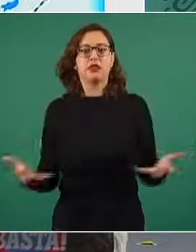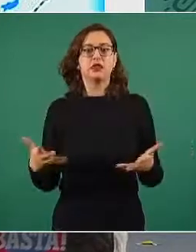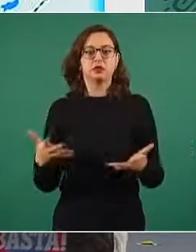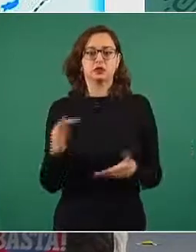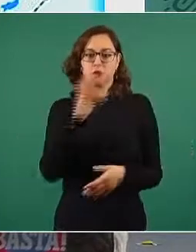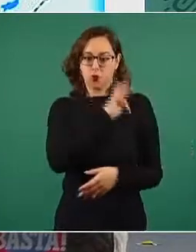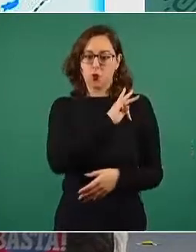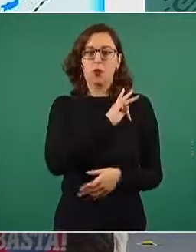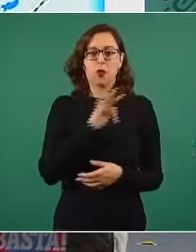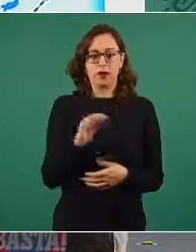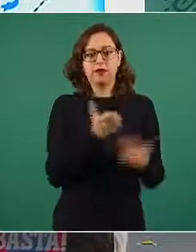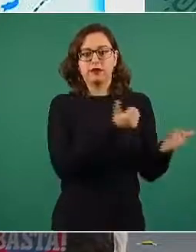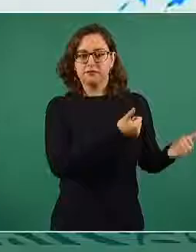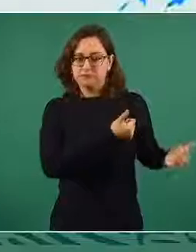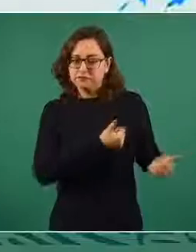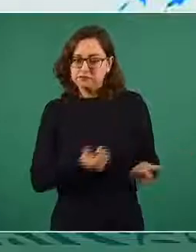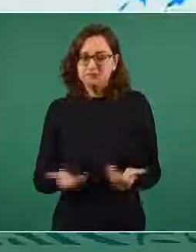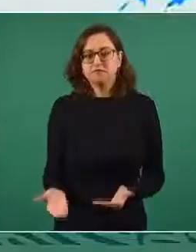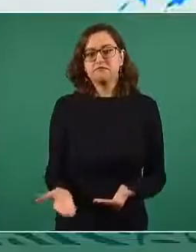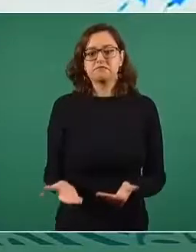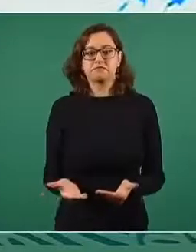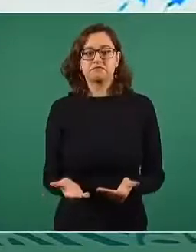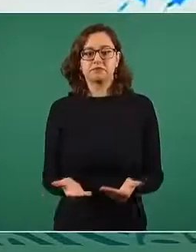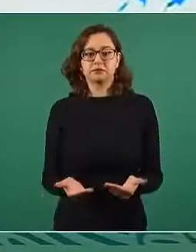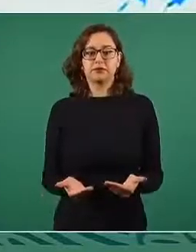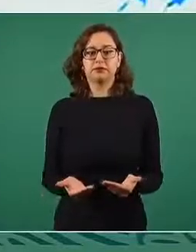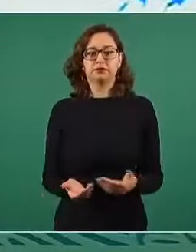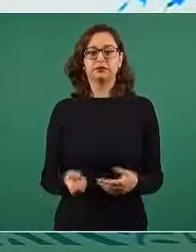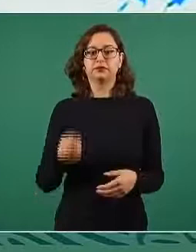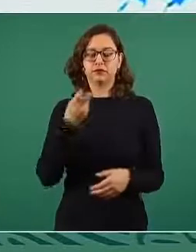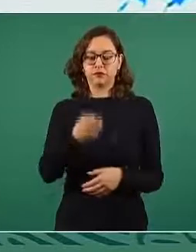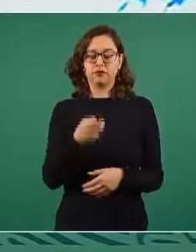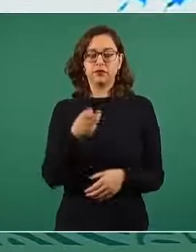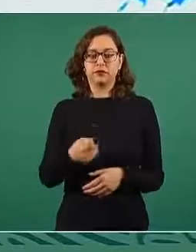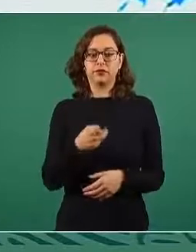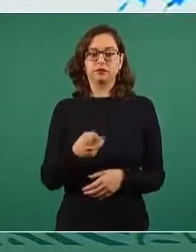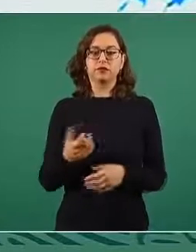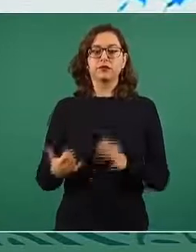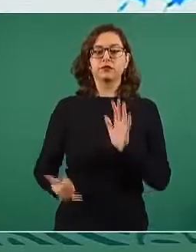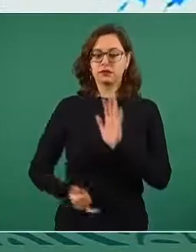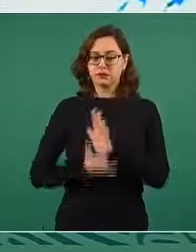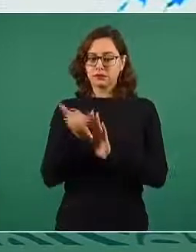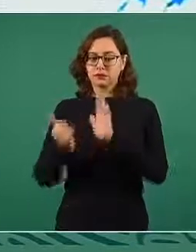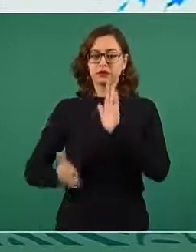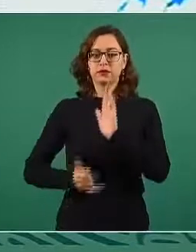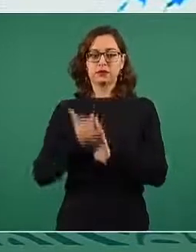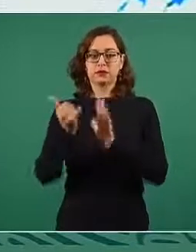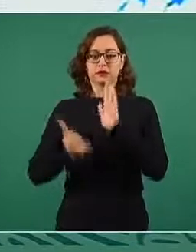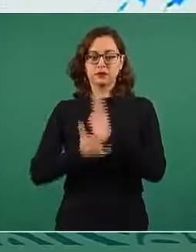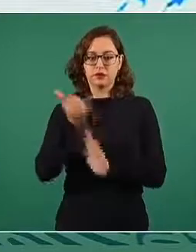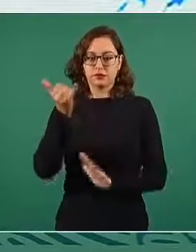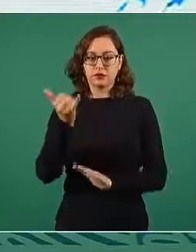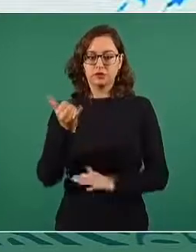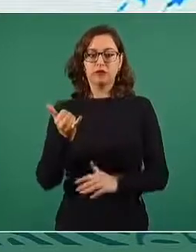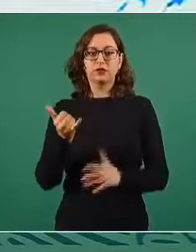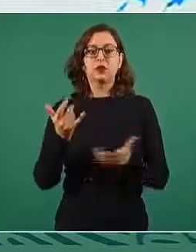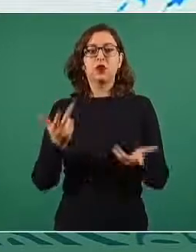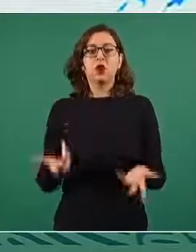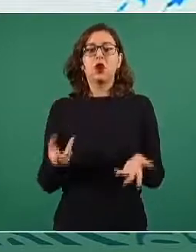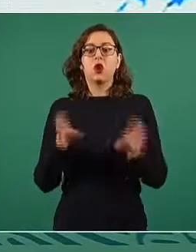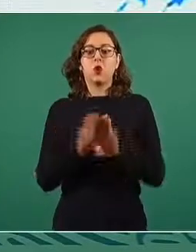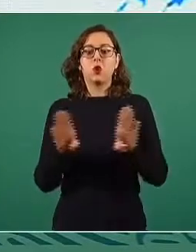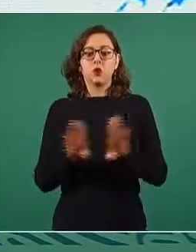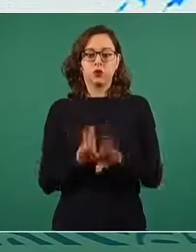de contenedores. Estamos construyendo, por ejemplo, un rompeolas mar